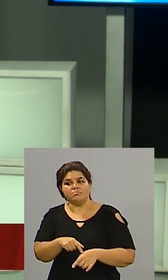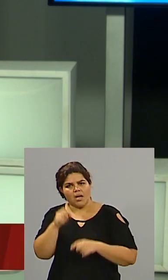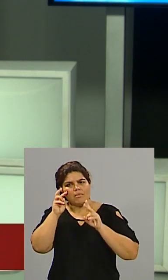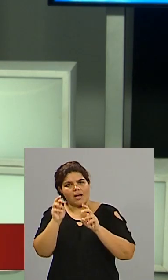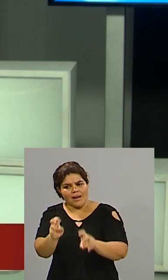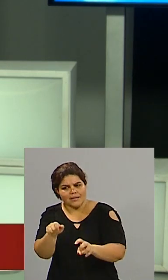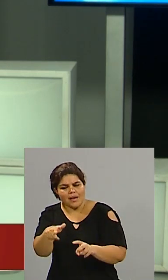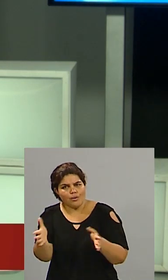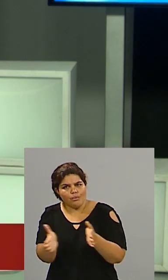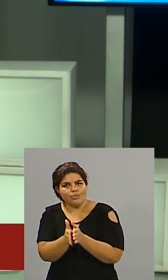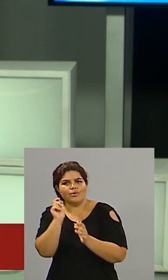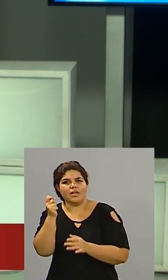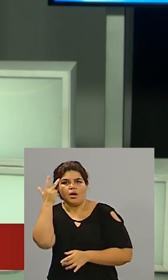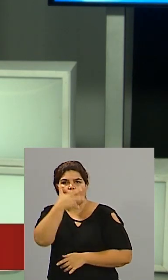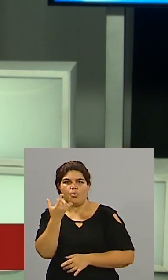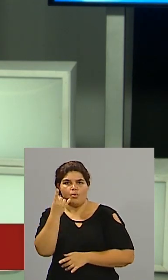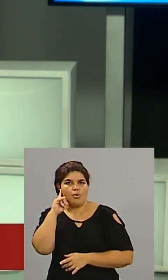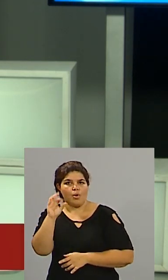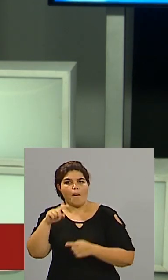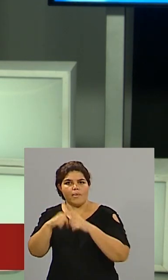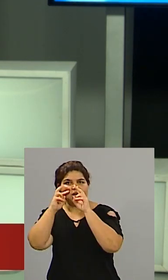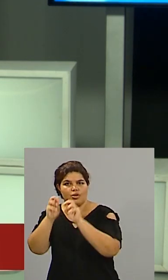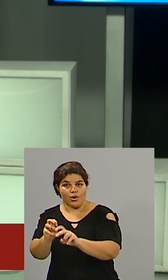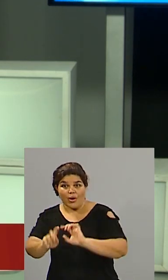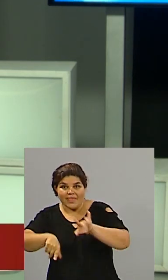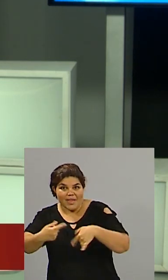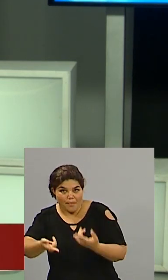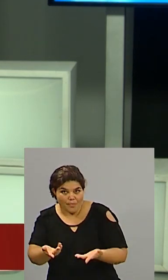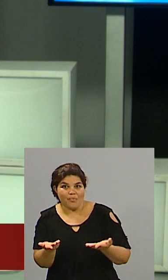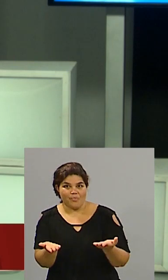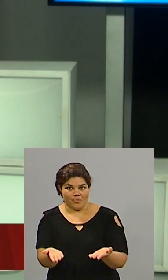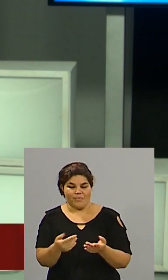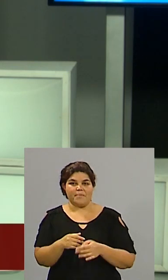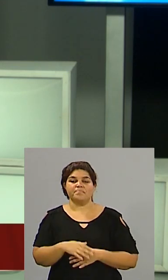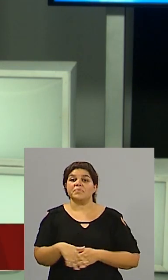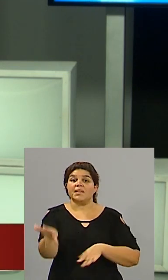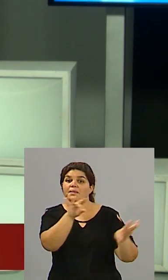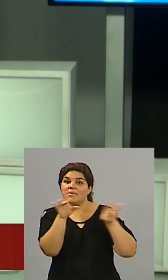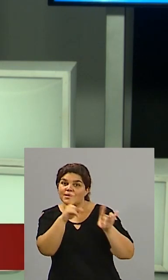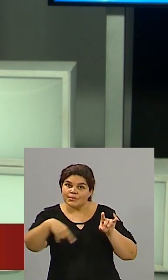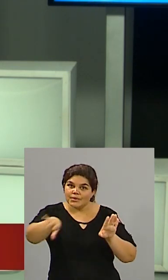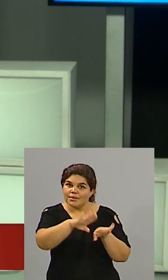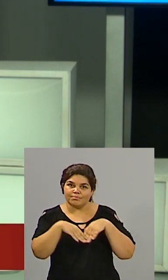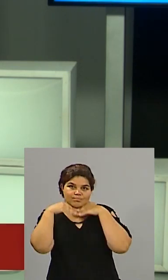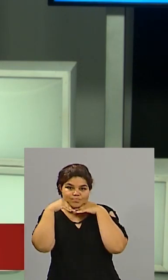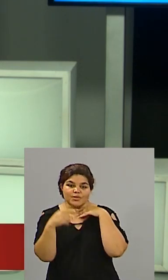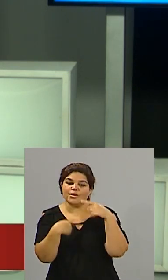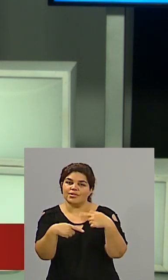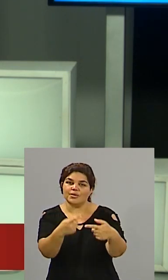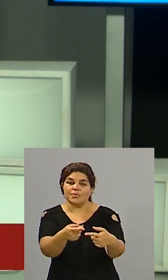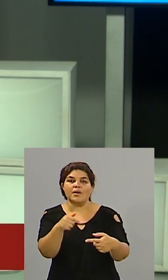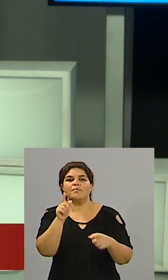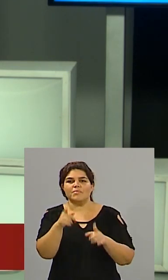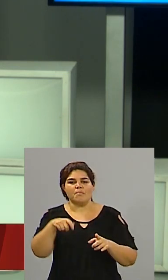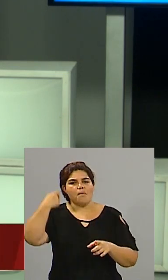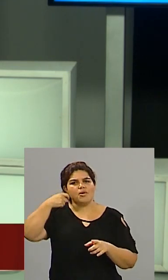lo vamos a hacer con Hugo Villanueva, politólogo, en un ratito nada más. La invitación es para que ustedes no se muevan, se queden ahí porque el programa que se viene es